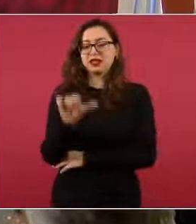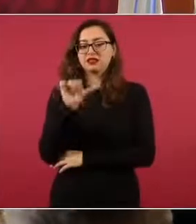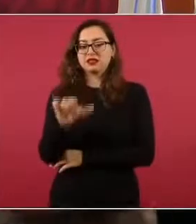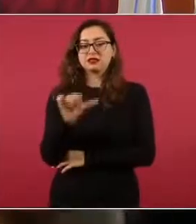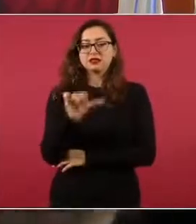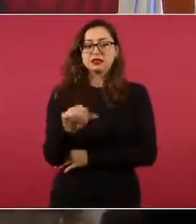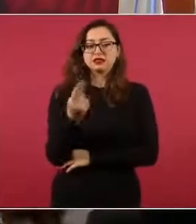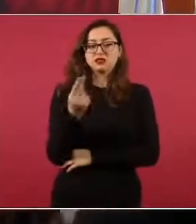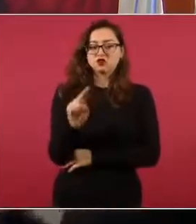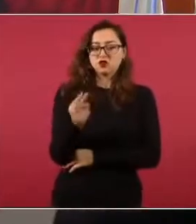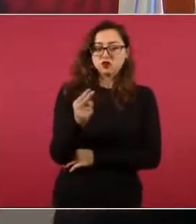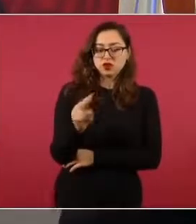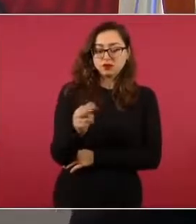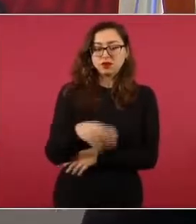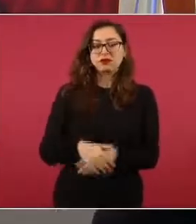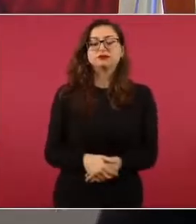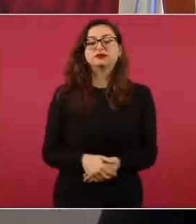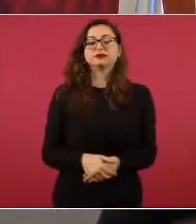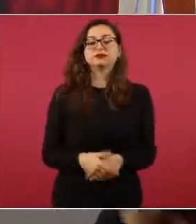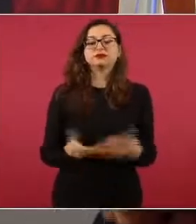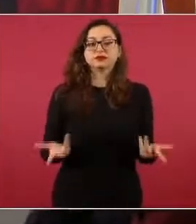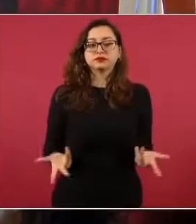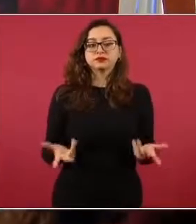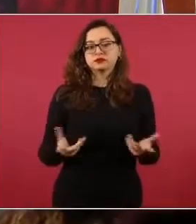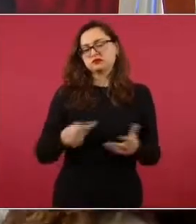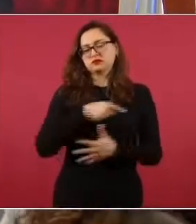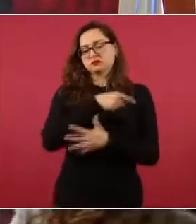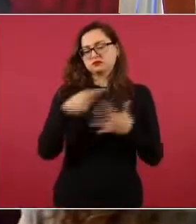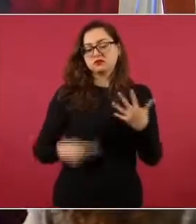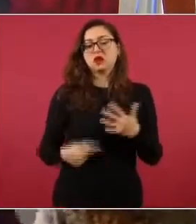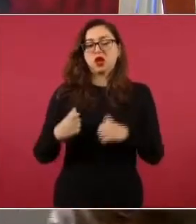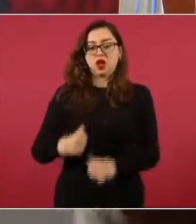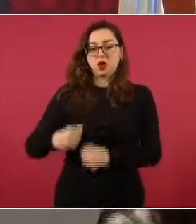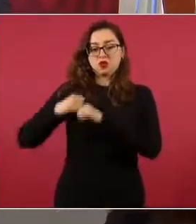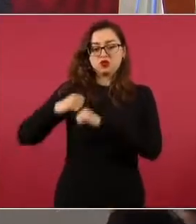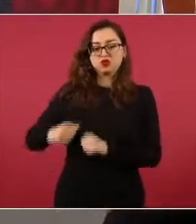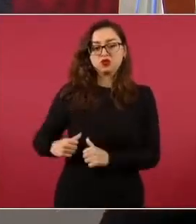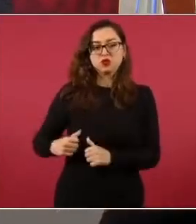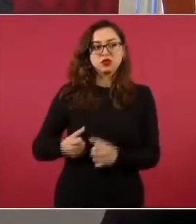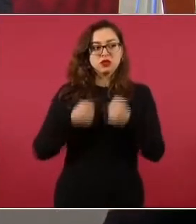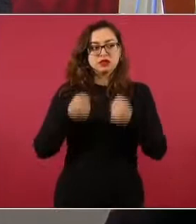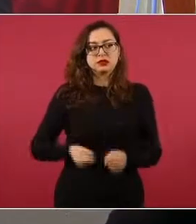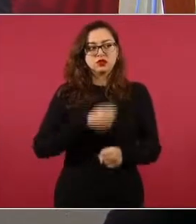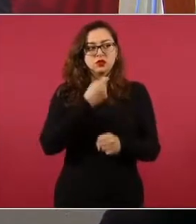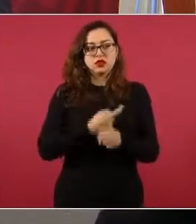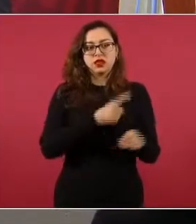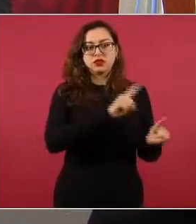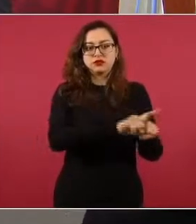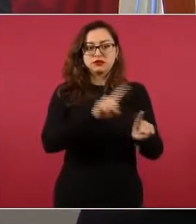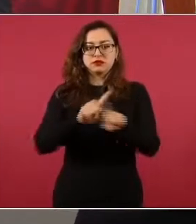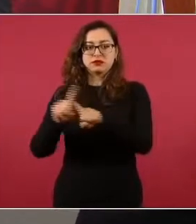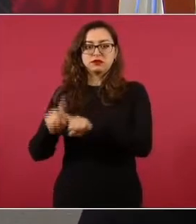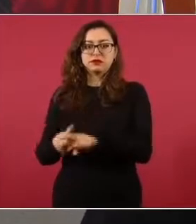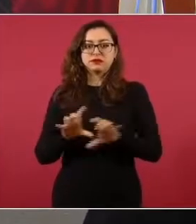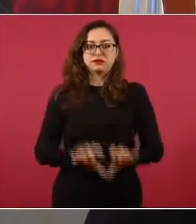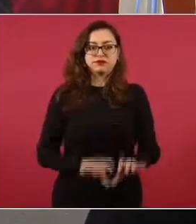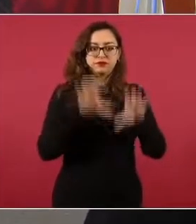noviembre, se detuvo por parte de todas las fuerzas de seguridad del país